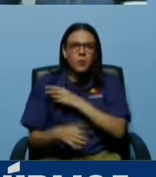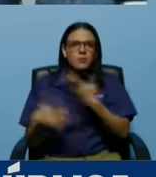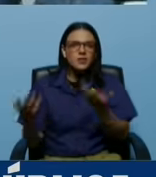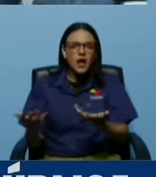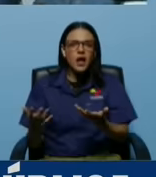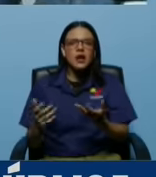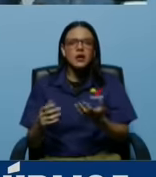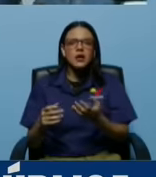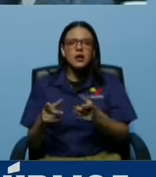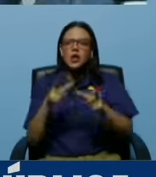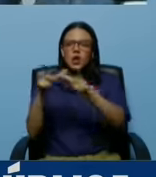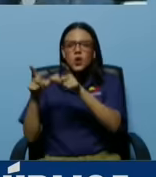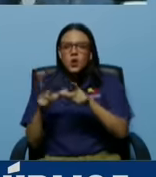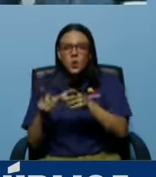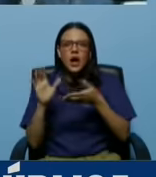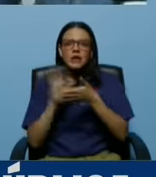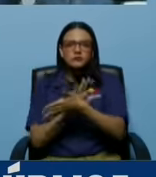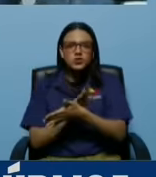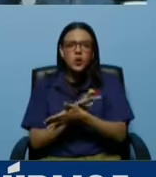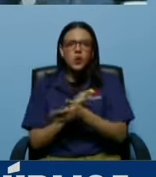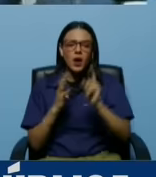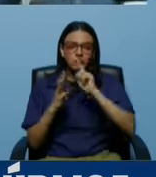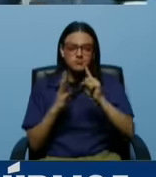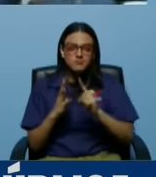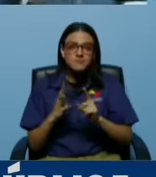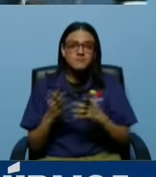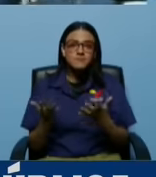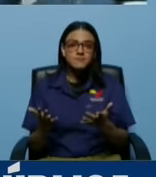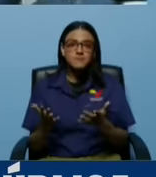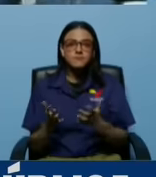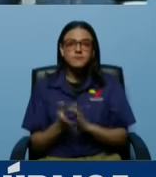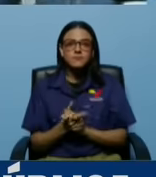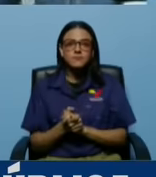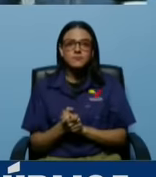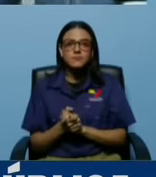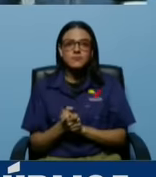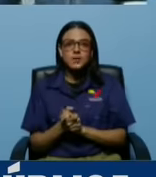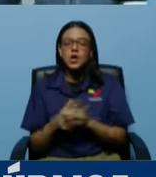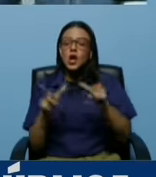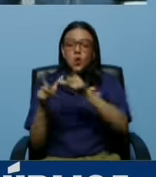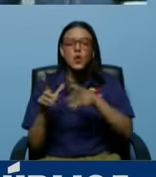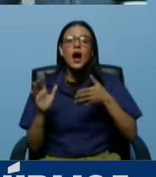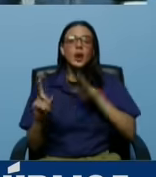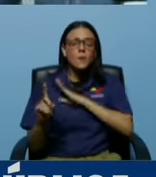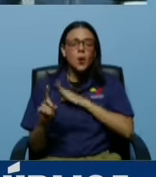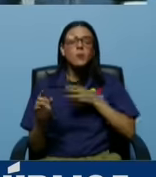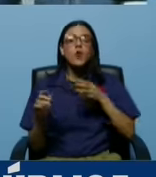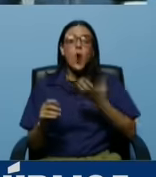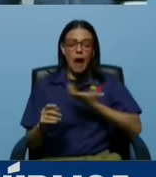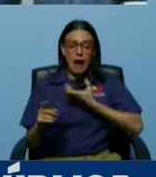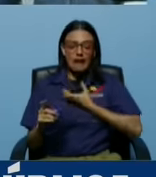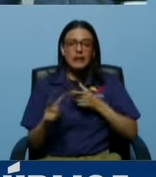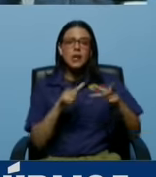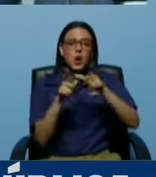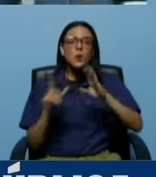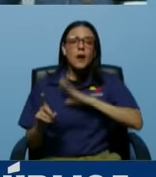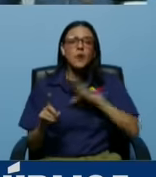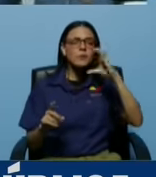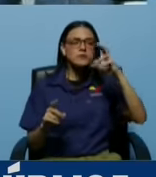centros diagnósticos integrales, sedes del CNE, sedes de alcaldía, pero lo más